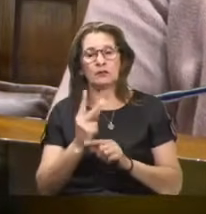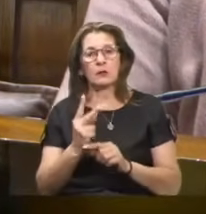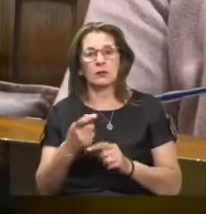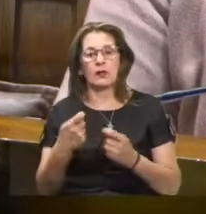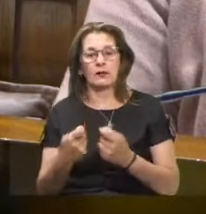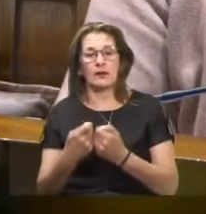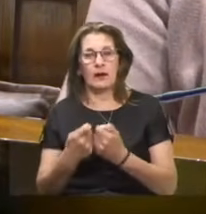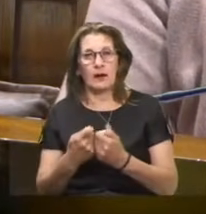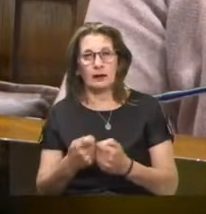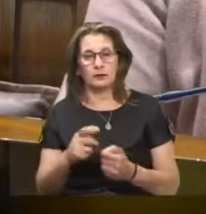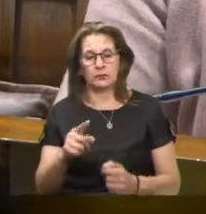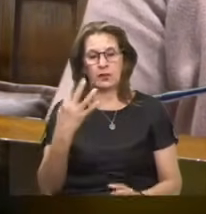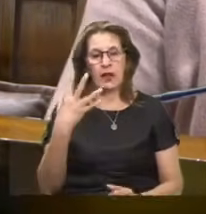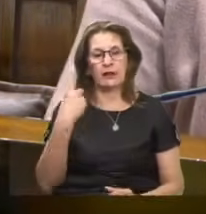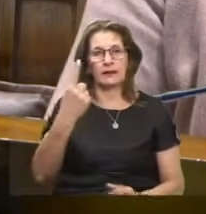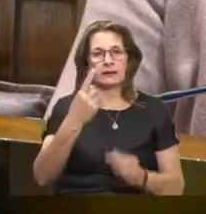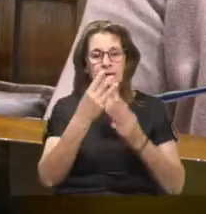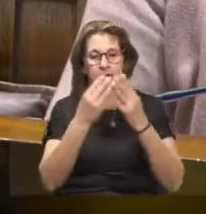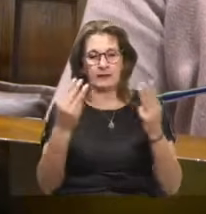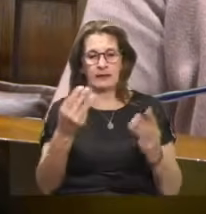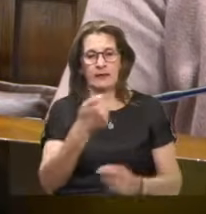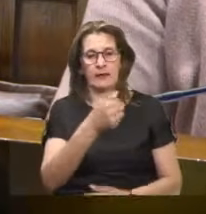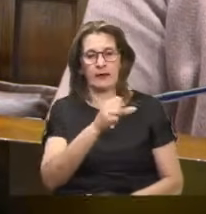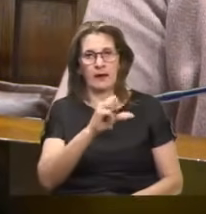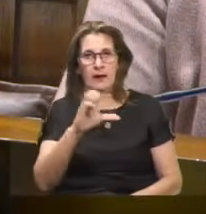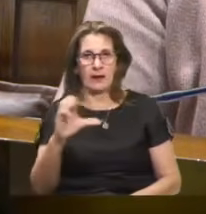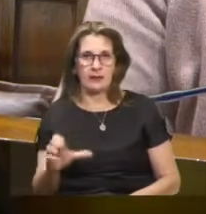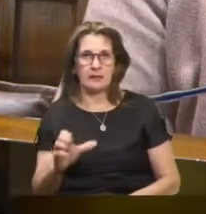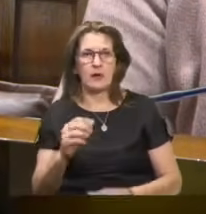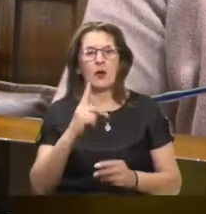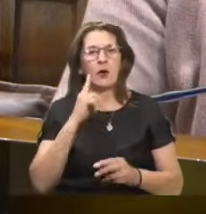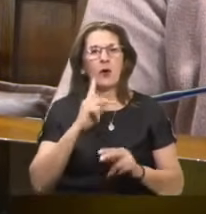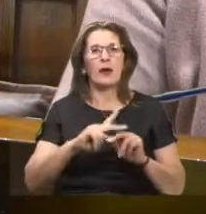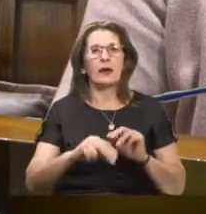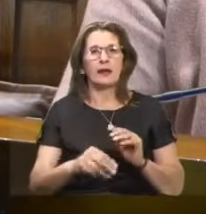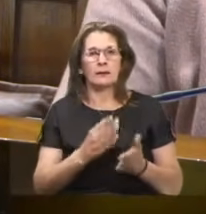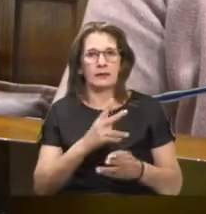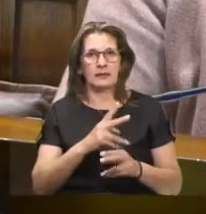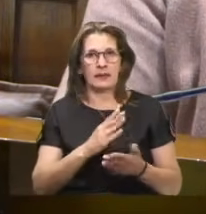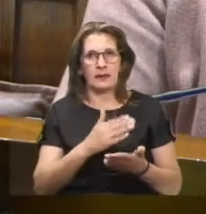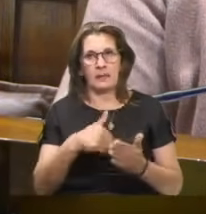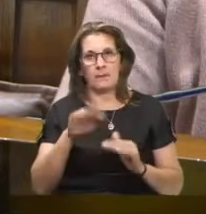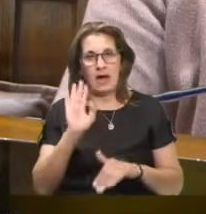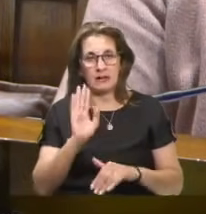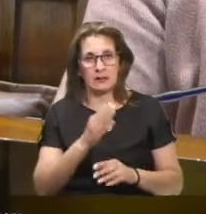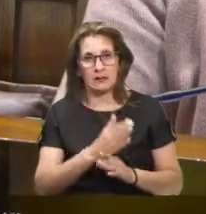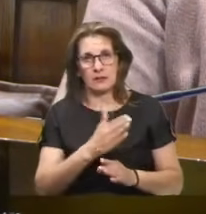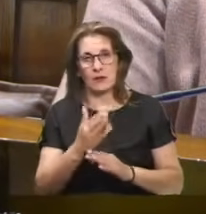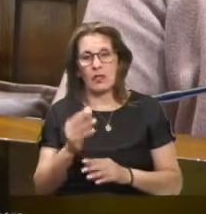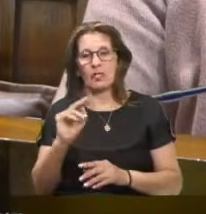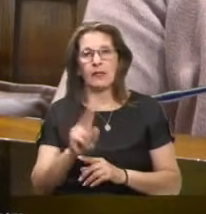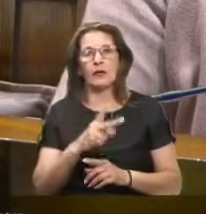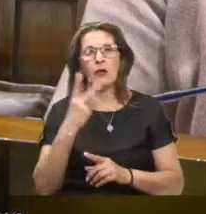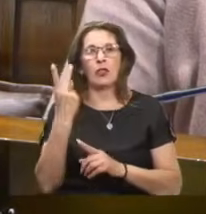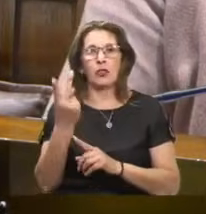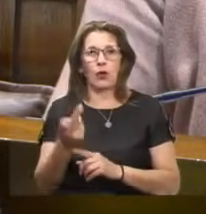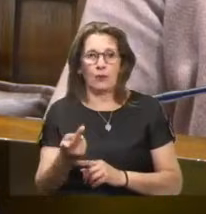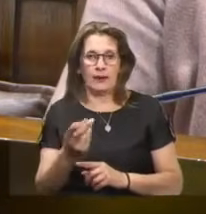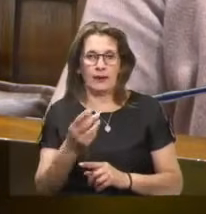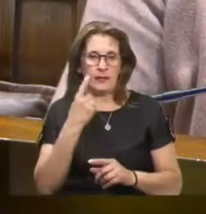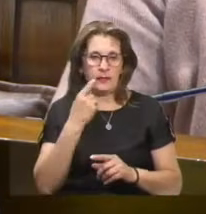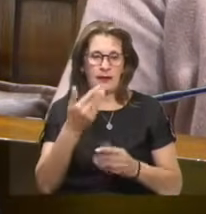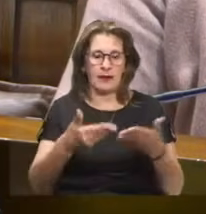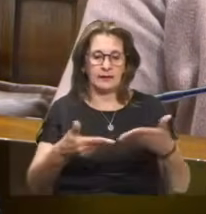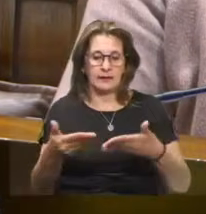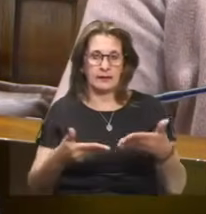gasto al gerente general de ACE con el límite máximo del doble de las licitaciones abreviadas